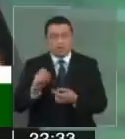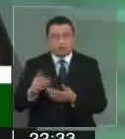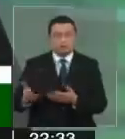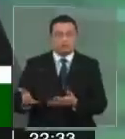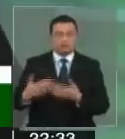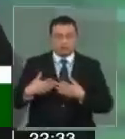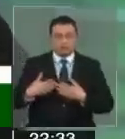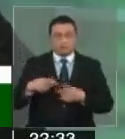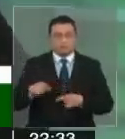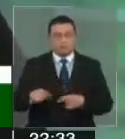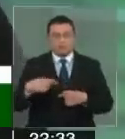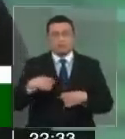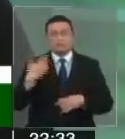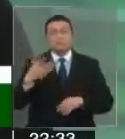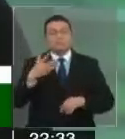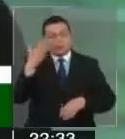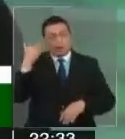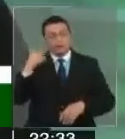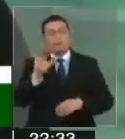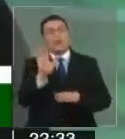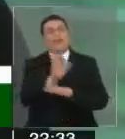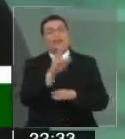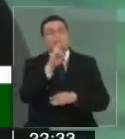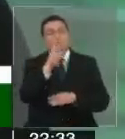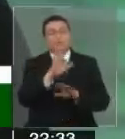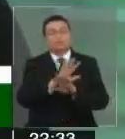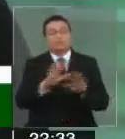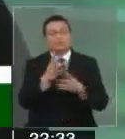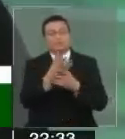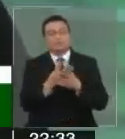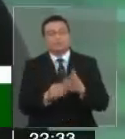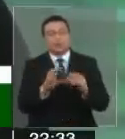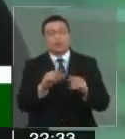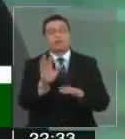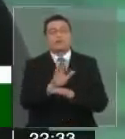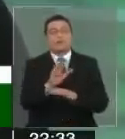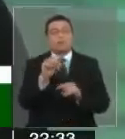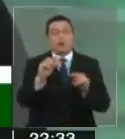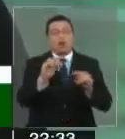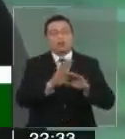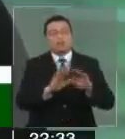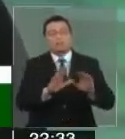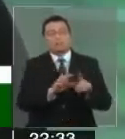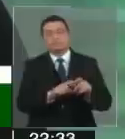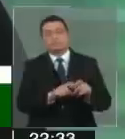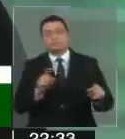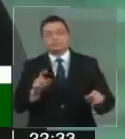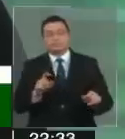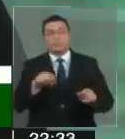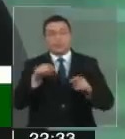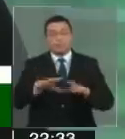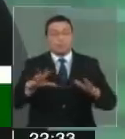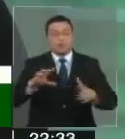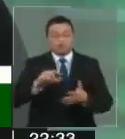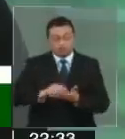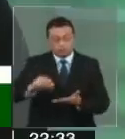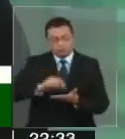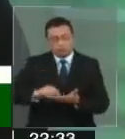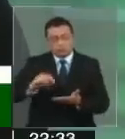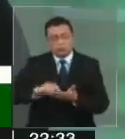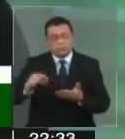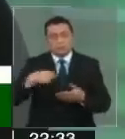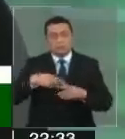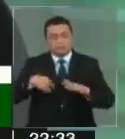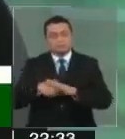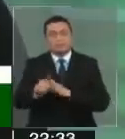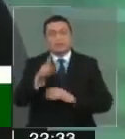Fue un tiempo en que yo dejé de hacer tele, o hice muy poco, digamos, y empecé a escribir mucho y me metí a un taller